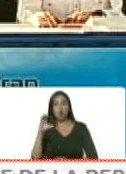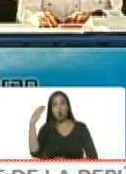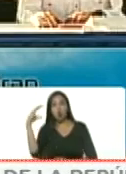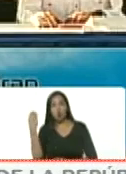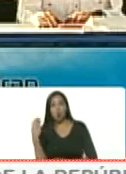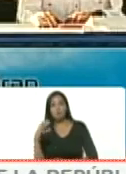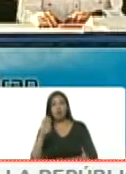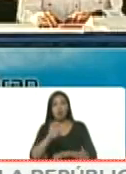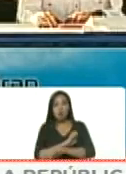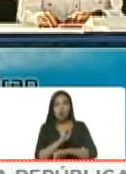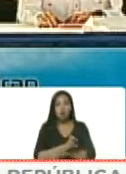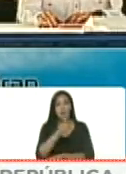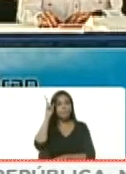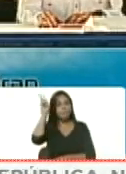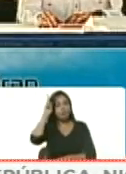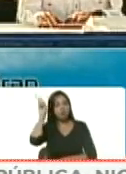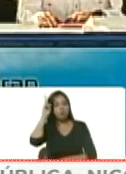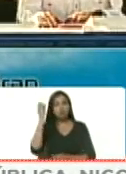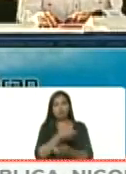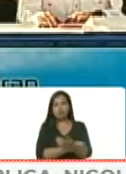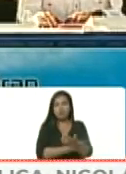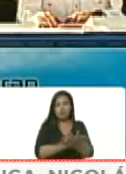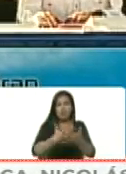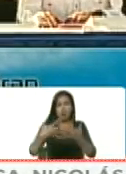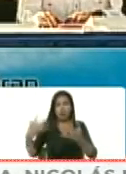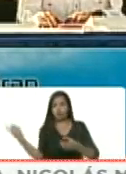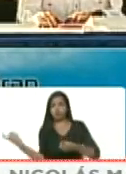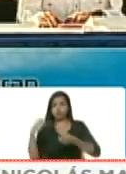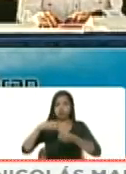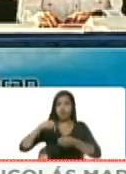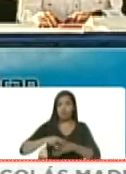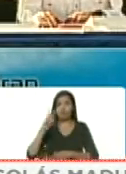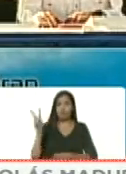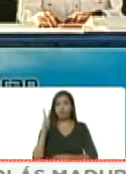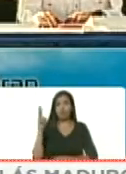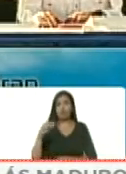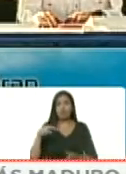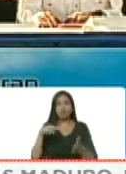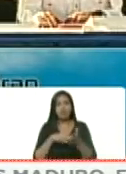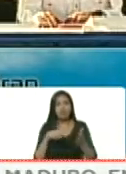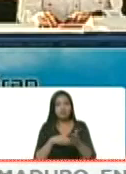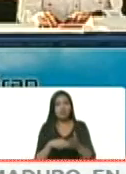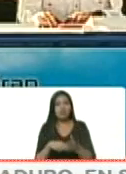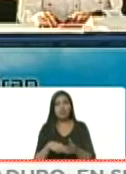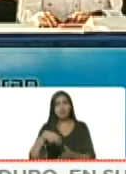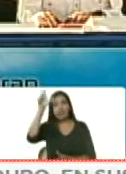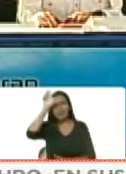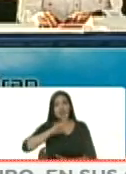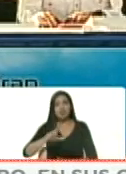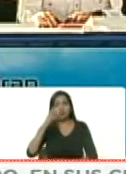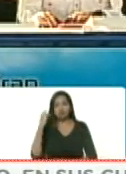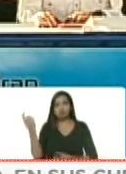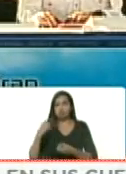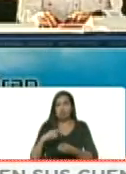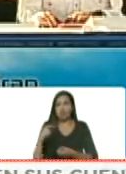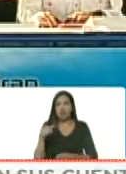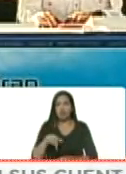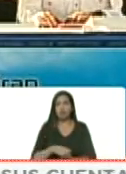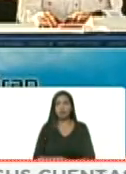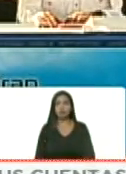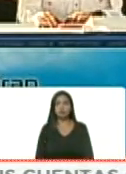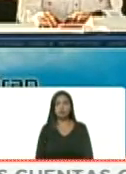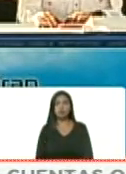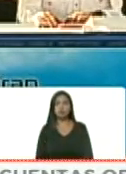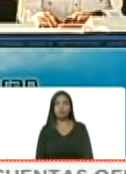Colombia, Ecuador, Perú, millones de Siria, el Líbano, millones de compatriotas del